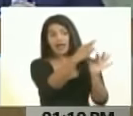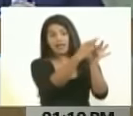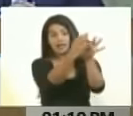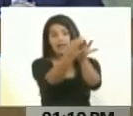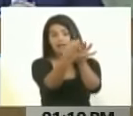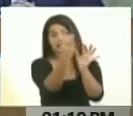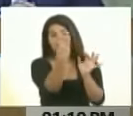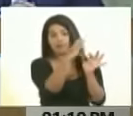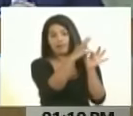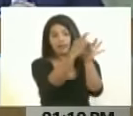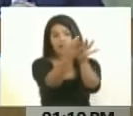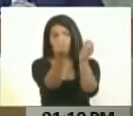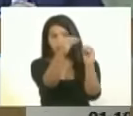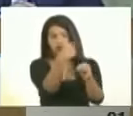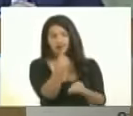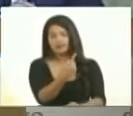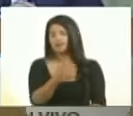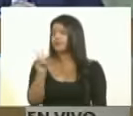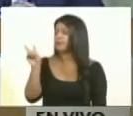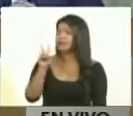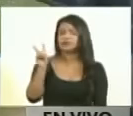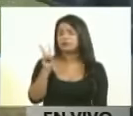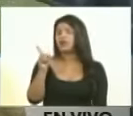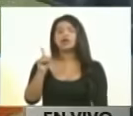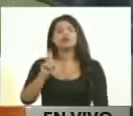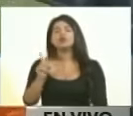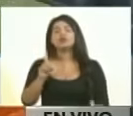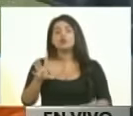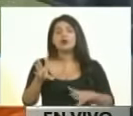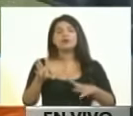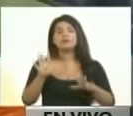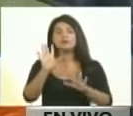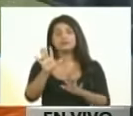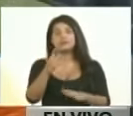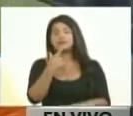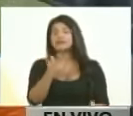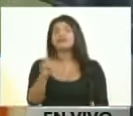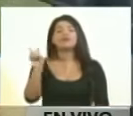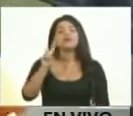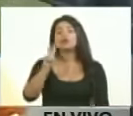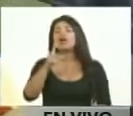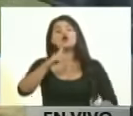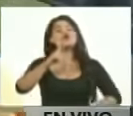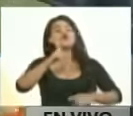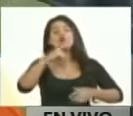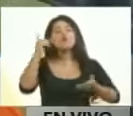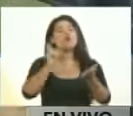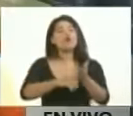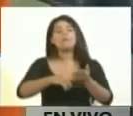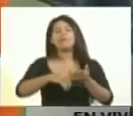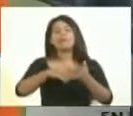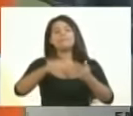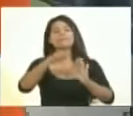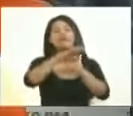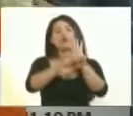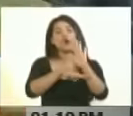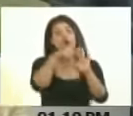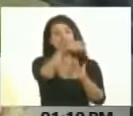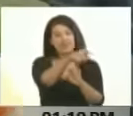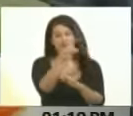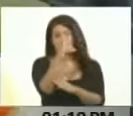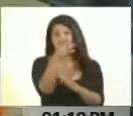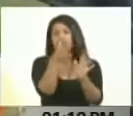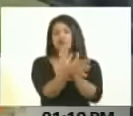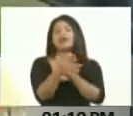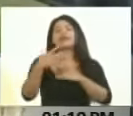insiste que Venezuela no ha cumplido el protocolo de Asunción para promoción de los derechos humanos. Pero es que resulta que este protocolo, como lo dije